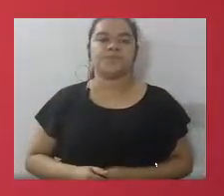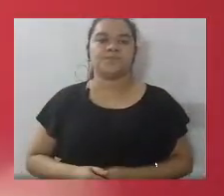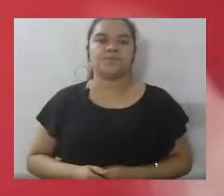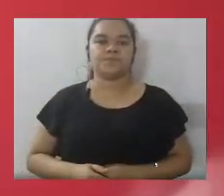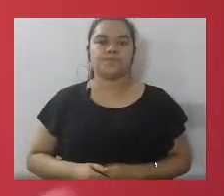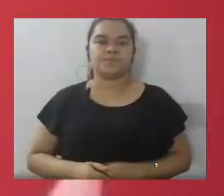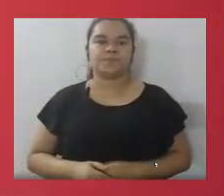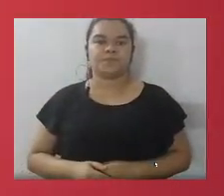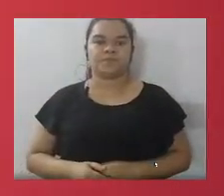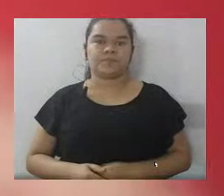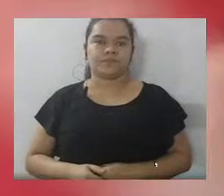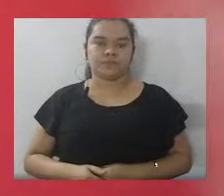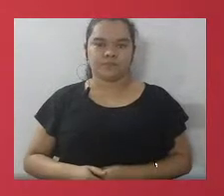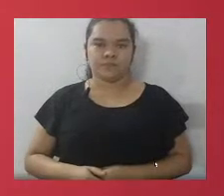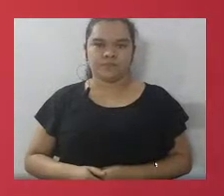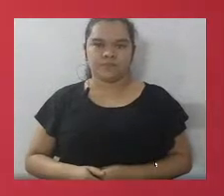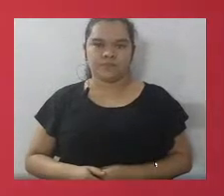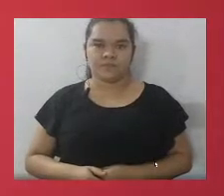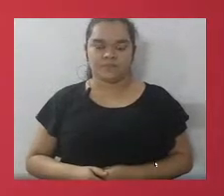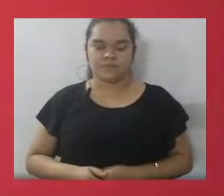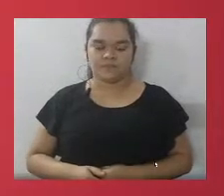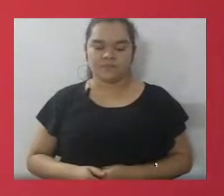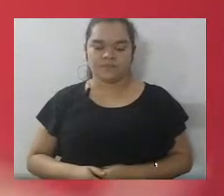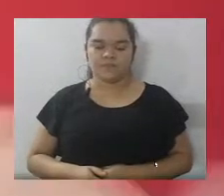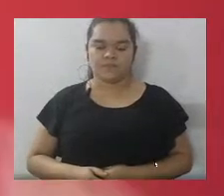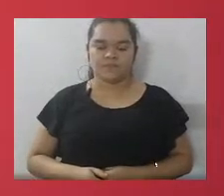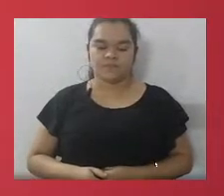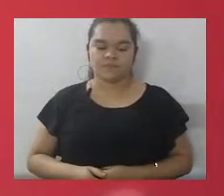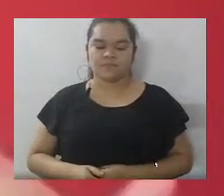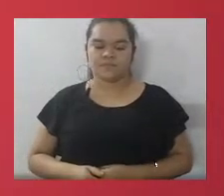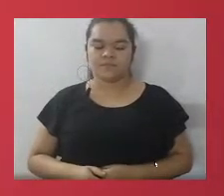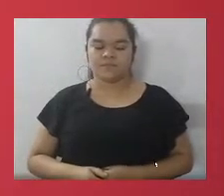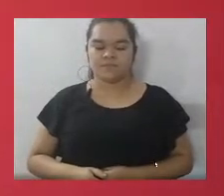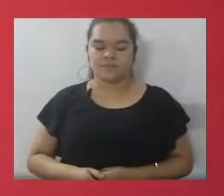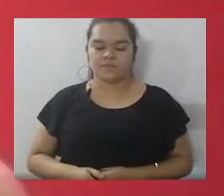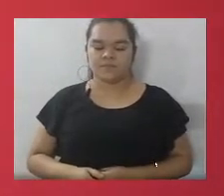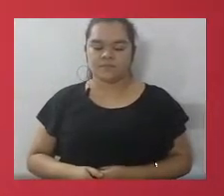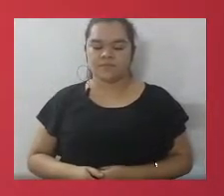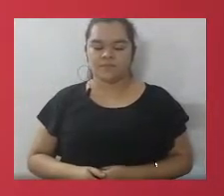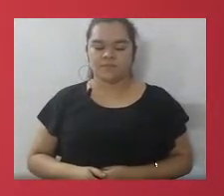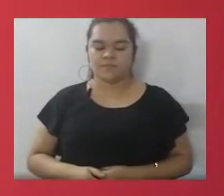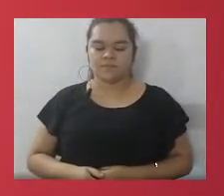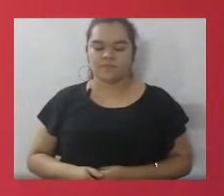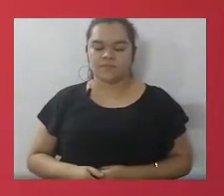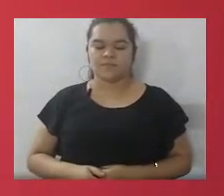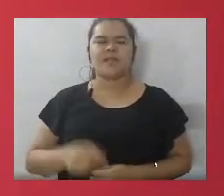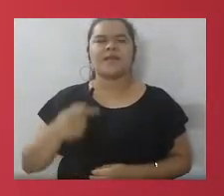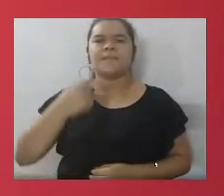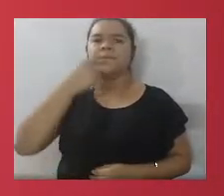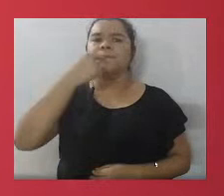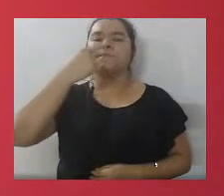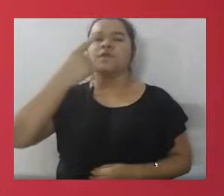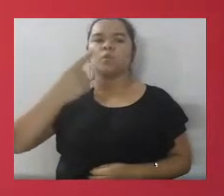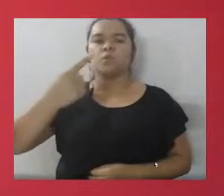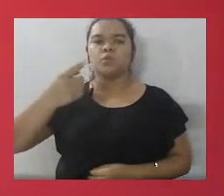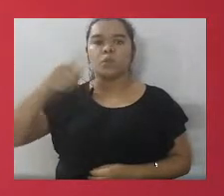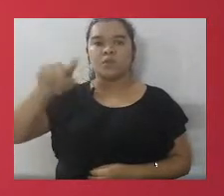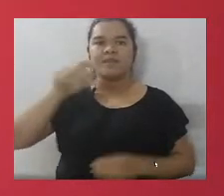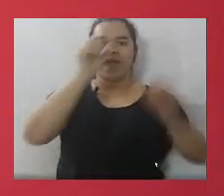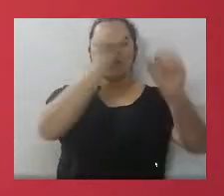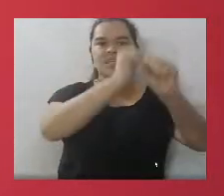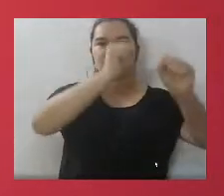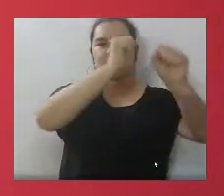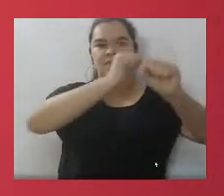también en algún momento se mencionó, pero vuelven a preguntar si cuál de las ingenierías a las cuales hicieron referencia